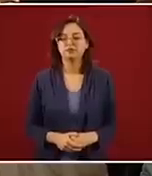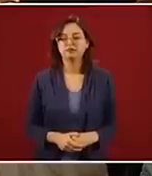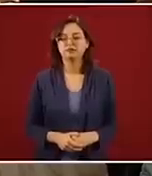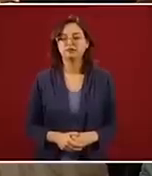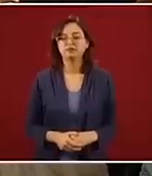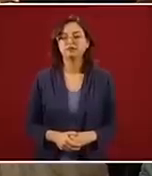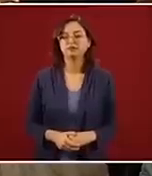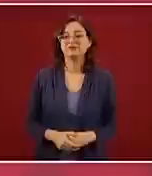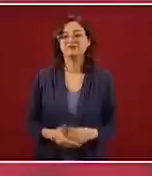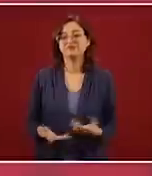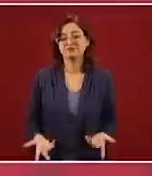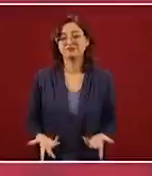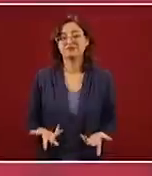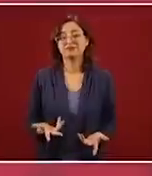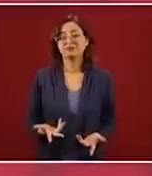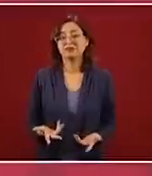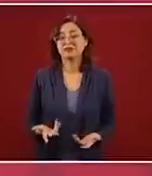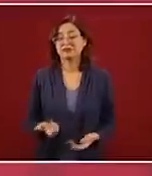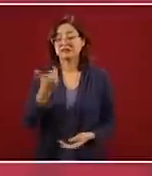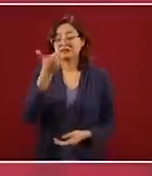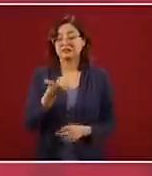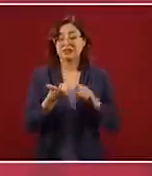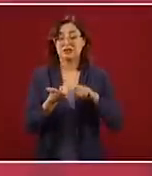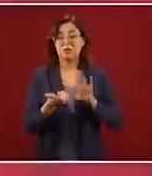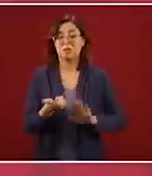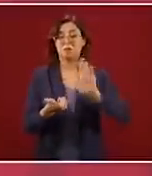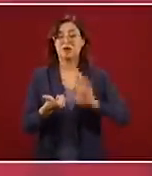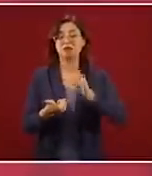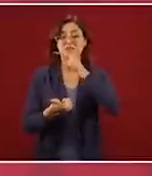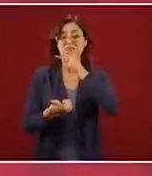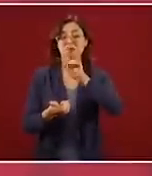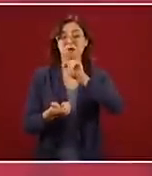papá del diablo. Entonces,